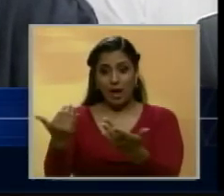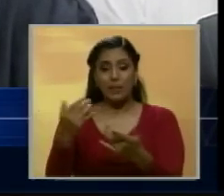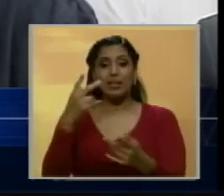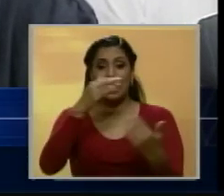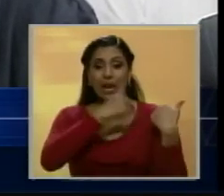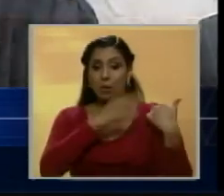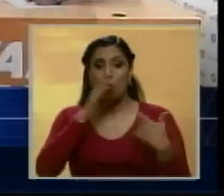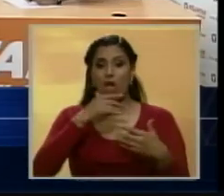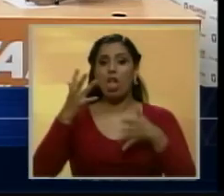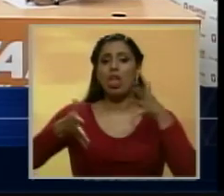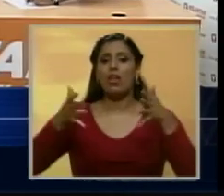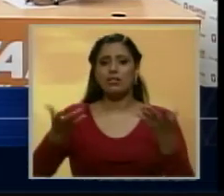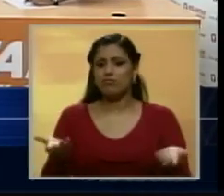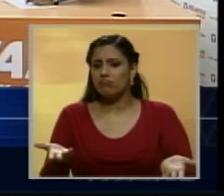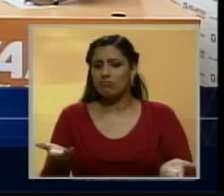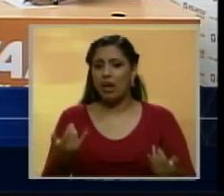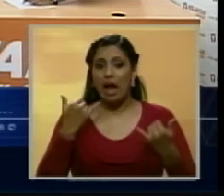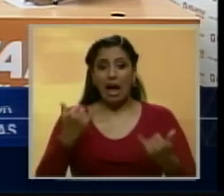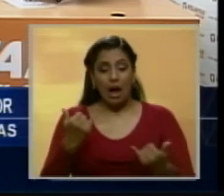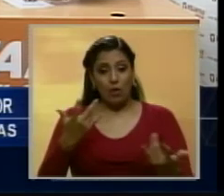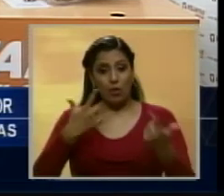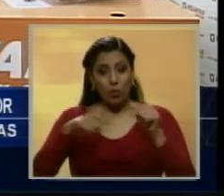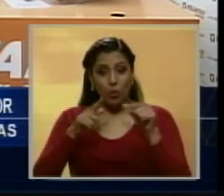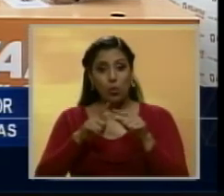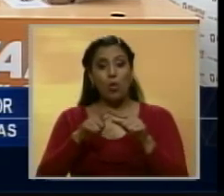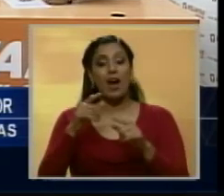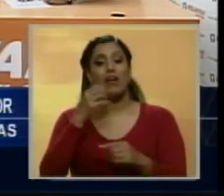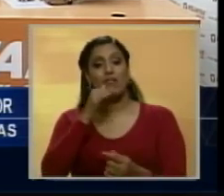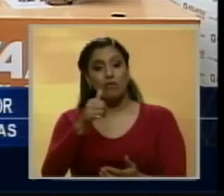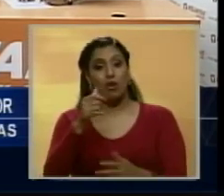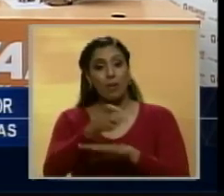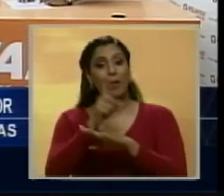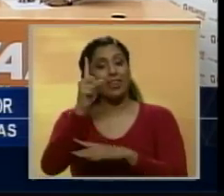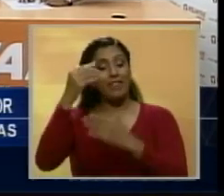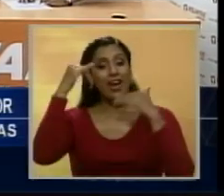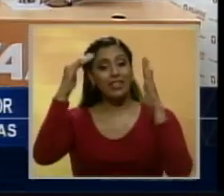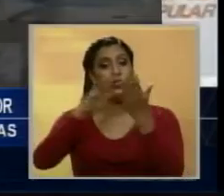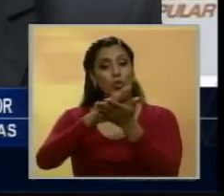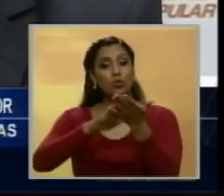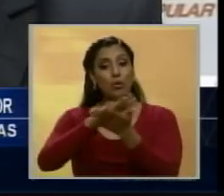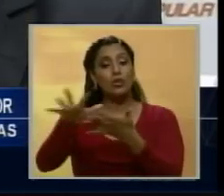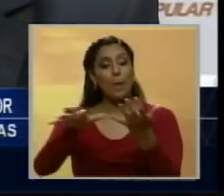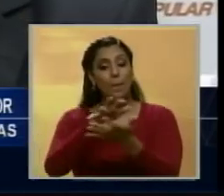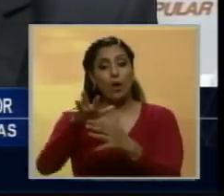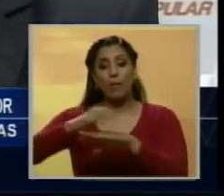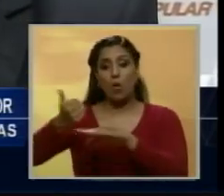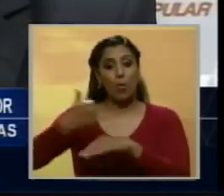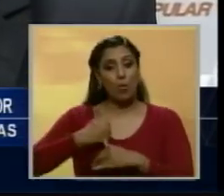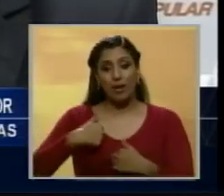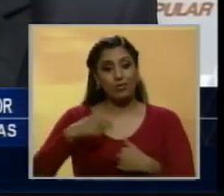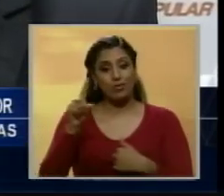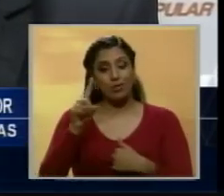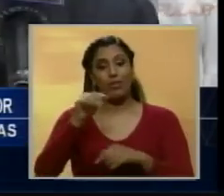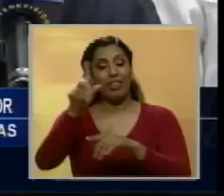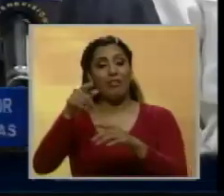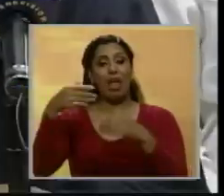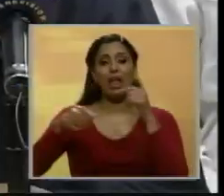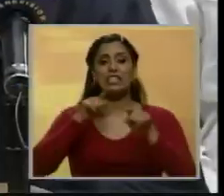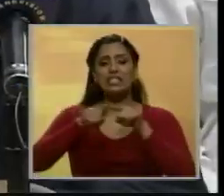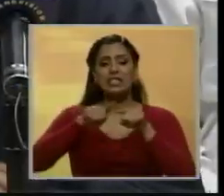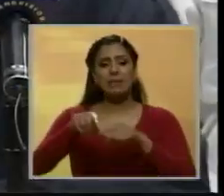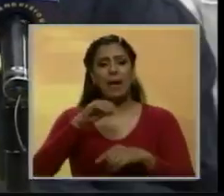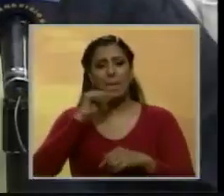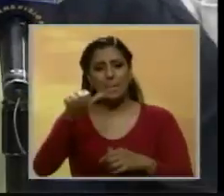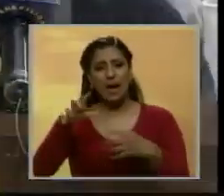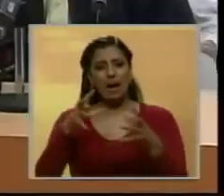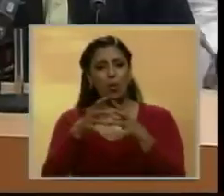sea tan irresponsable. El alcalde de Chaguaramas instó al gobernador a dedicarse a resolver los problemas en el estado Guárico en lugar de generar